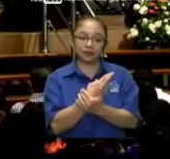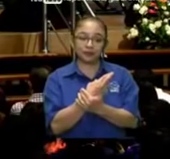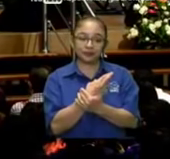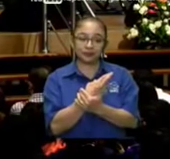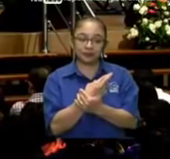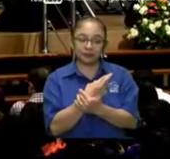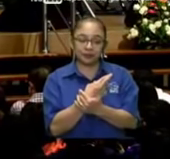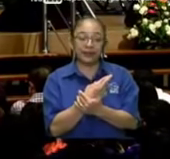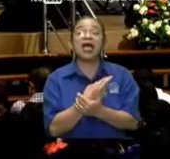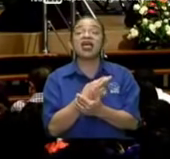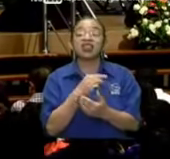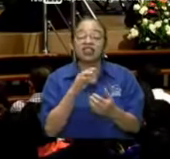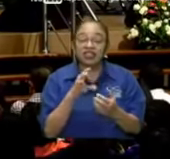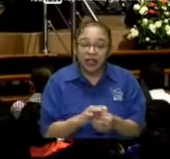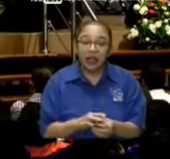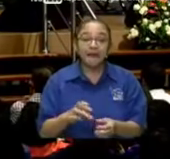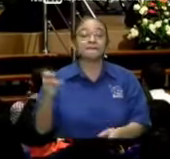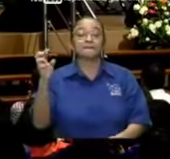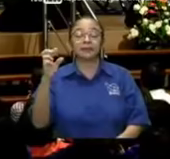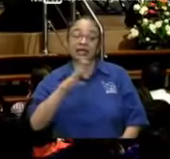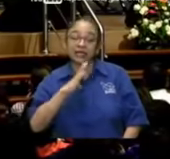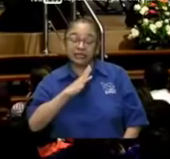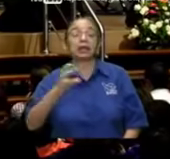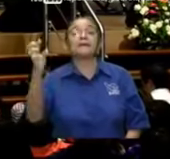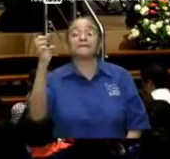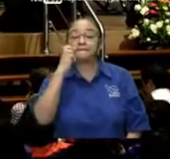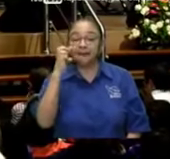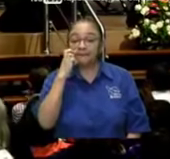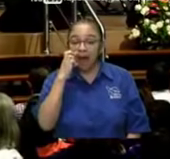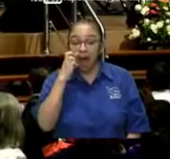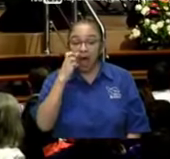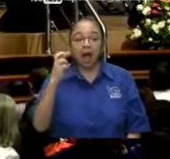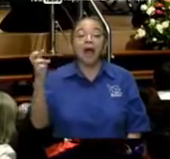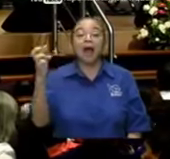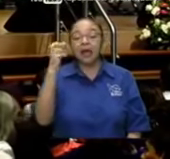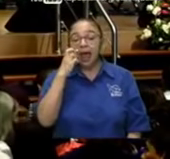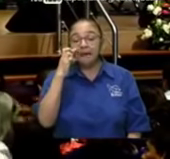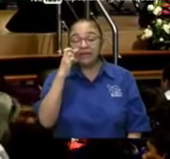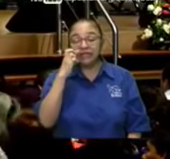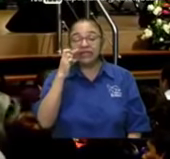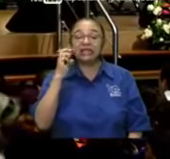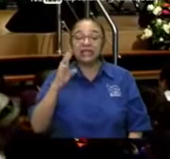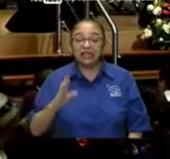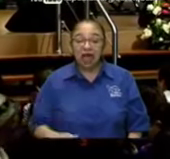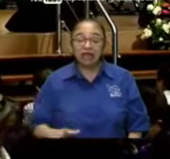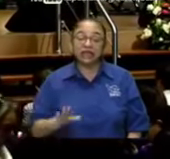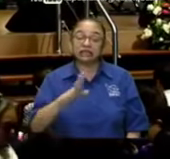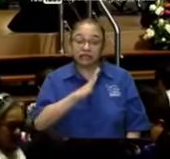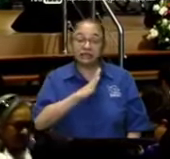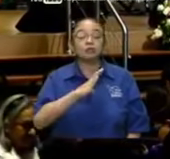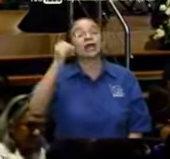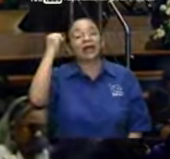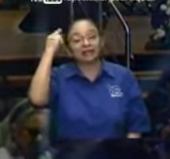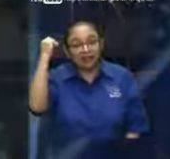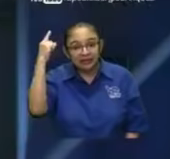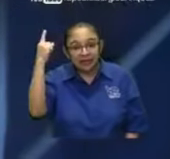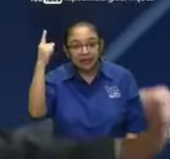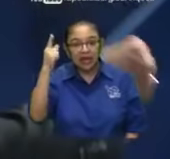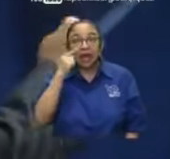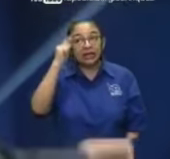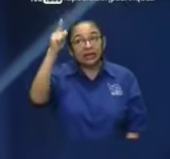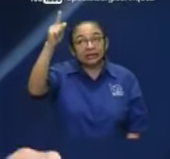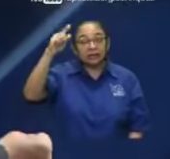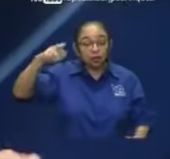la paternidad. La paternidad es algo que tenemos que entender y que el Señor va a